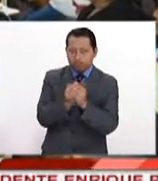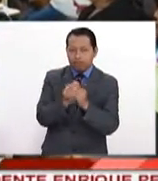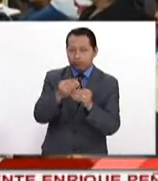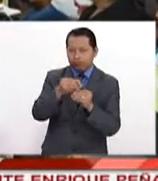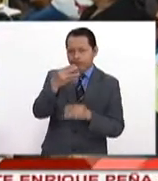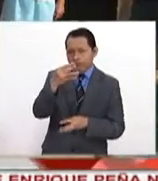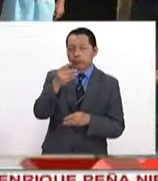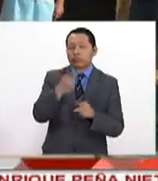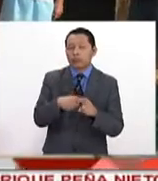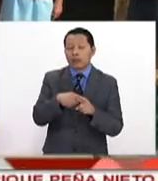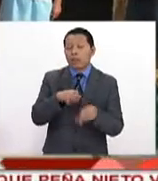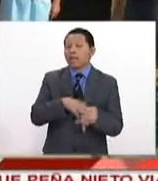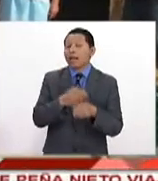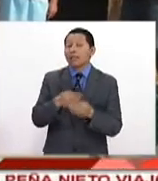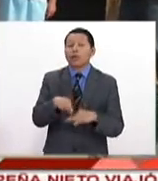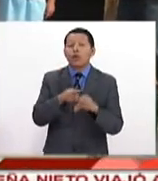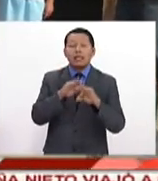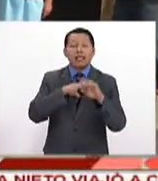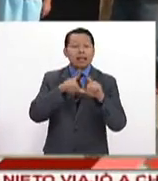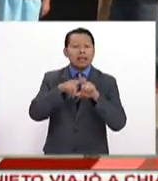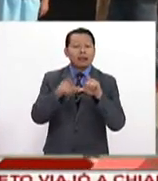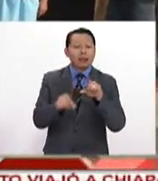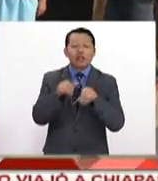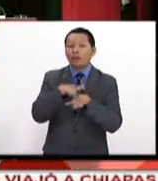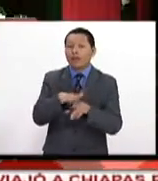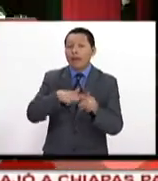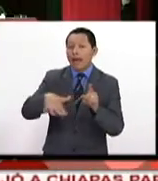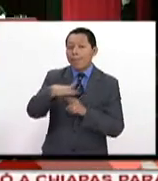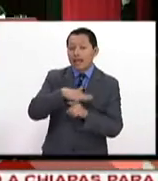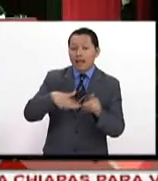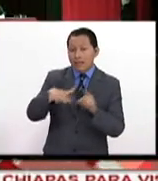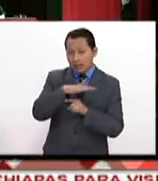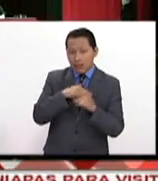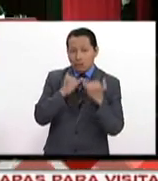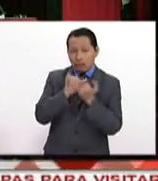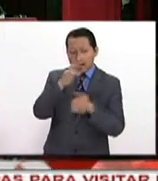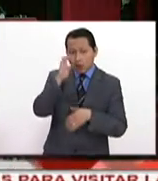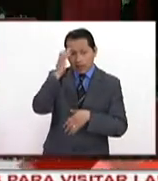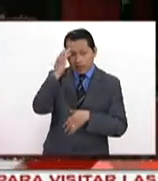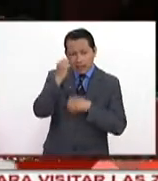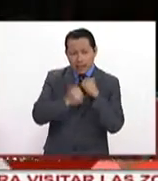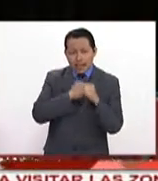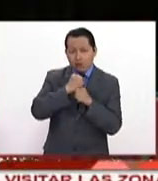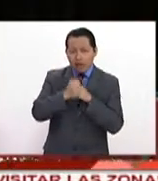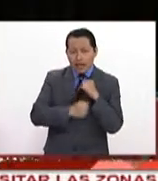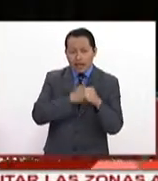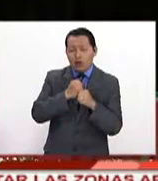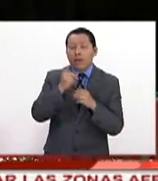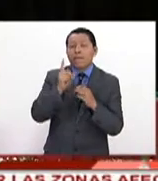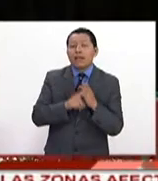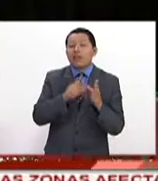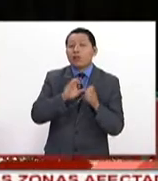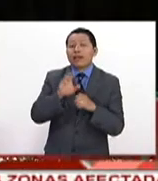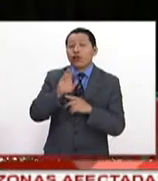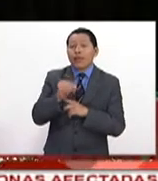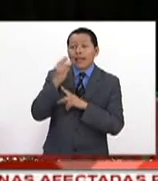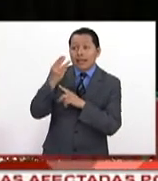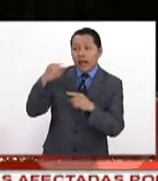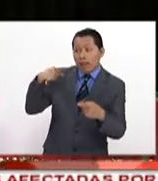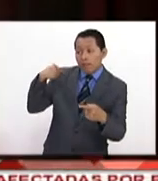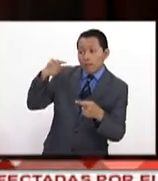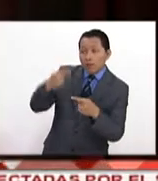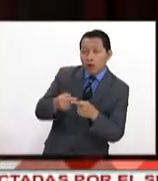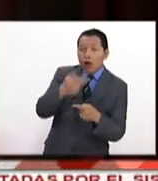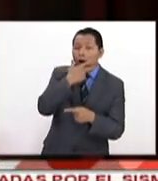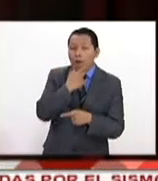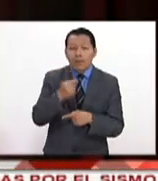galardón es considerado el más importante a nivel nacional en materia ambiental y reconoce año tras año desde 1993 a todos los